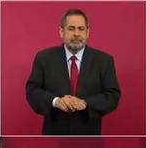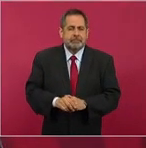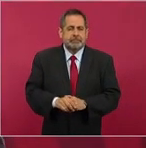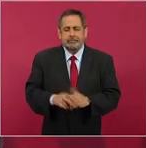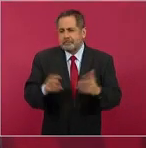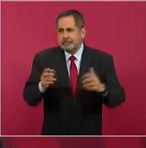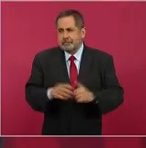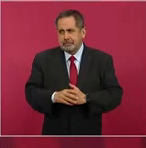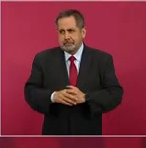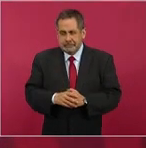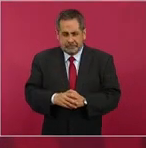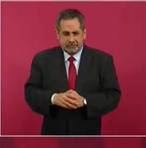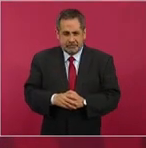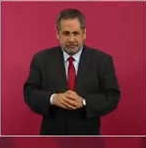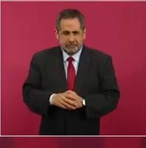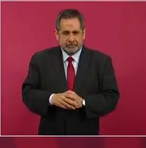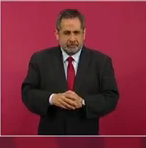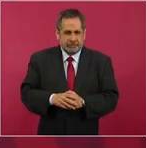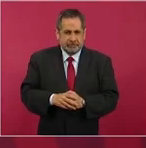O sea,